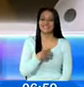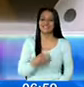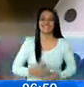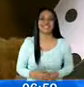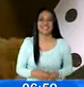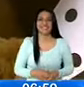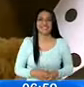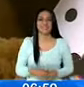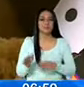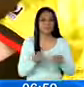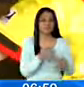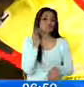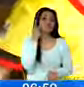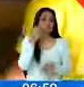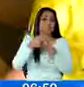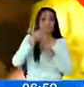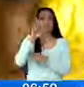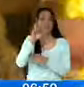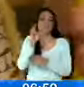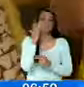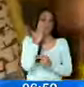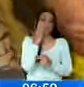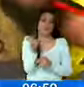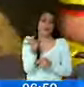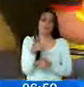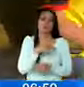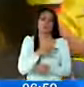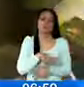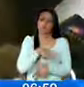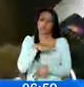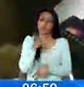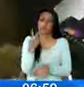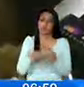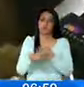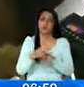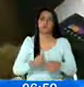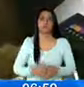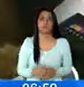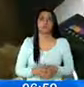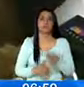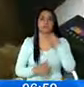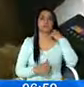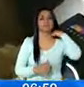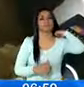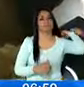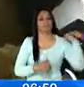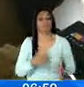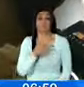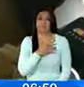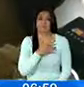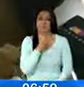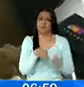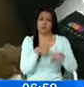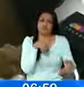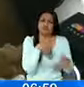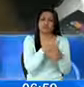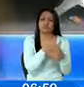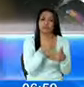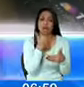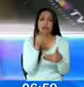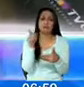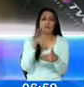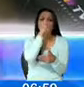Barcelona. Fanny es la madre de Edgar. Cuenta que está orgullosa de su hijo. Nunca ha habido esa barrera para lo que